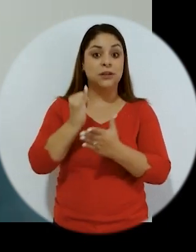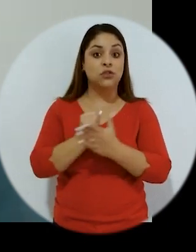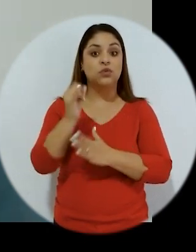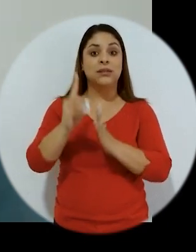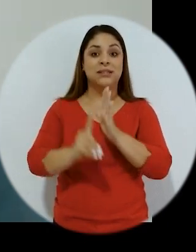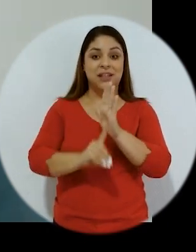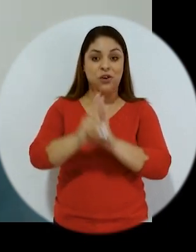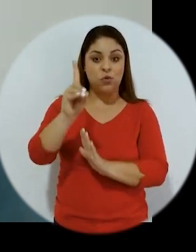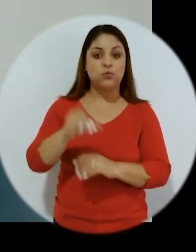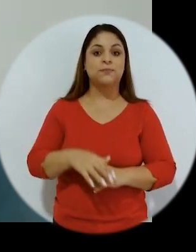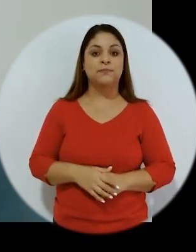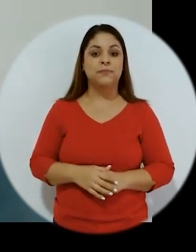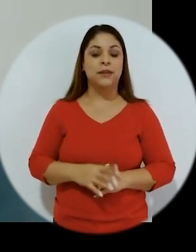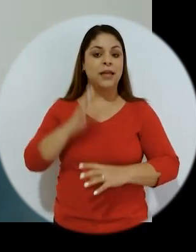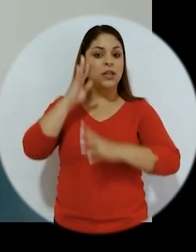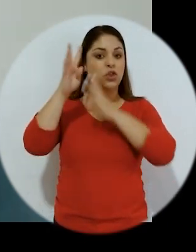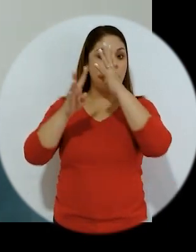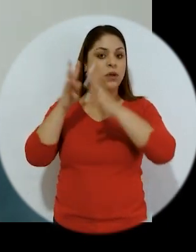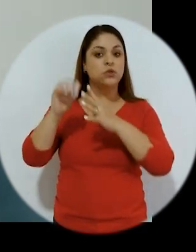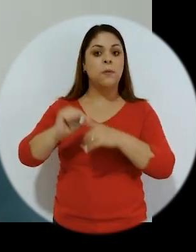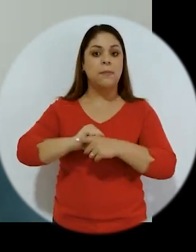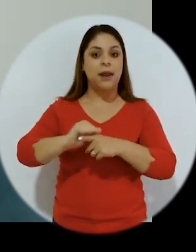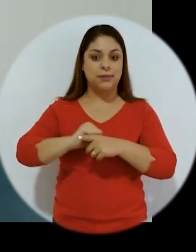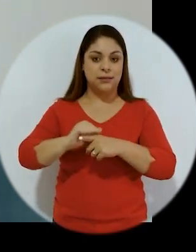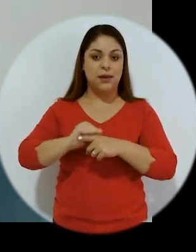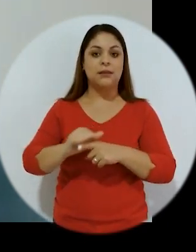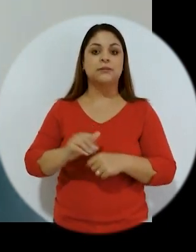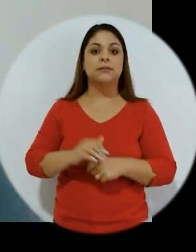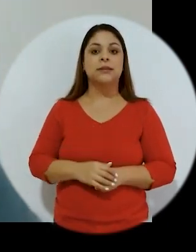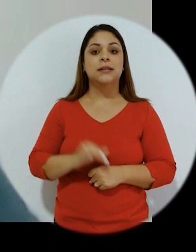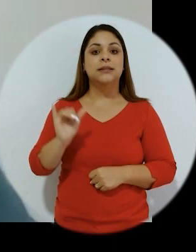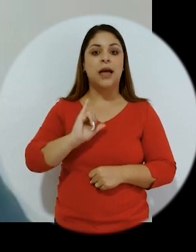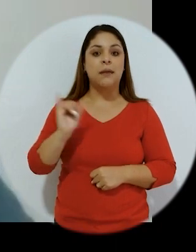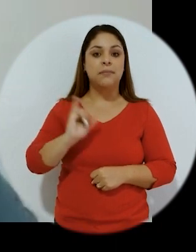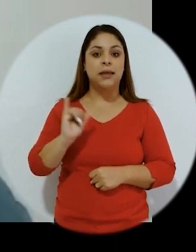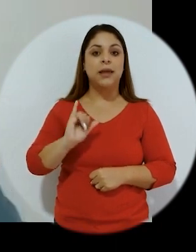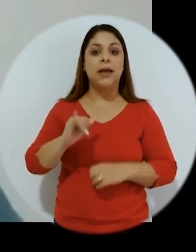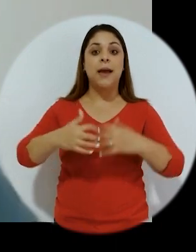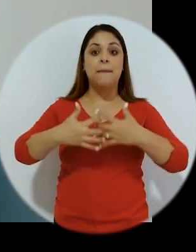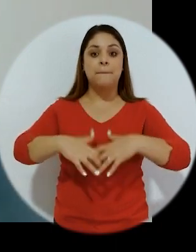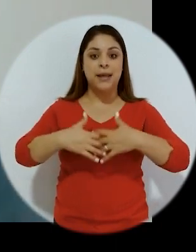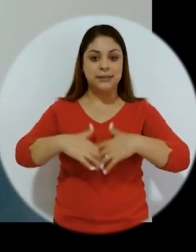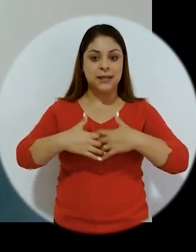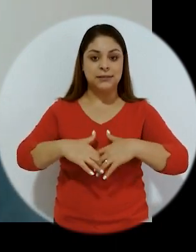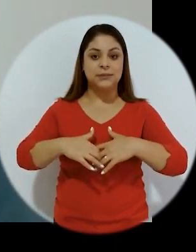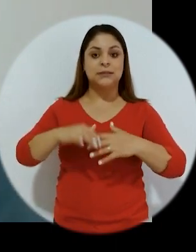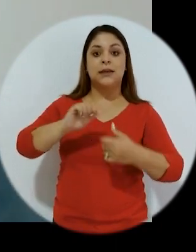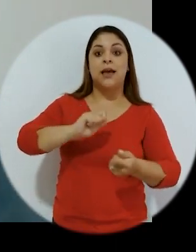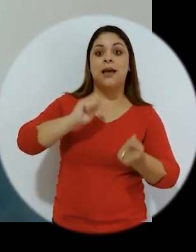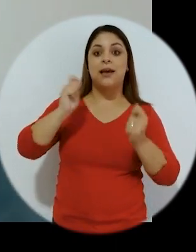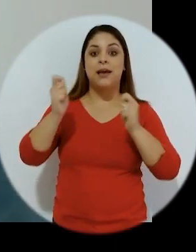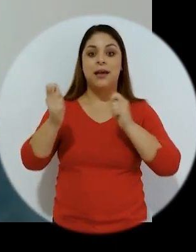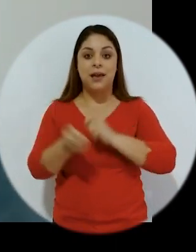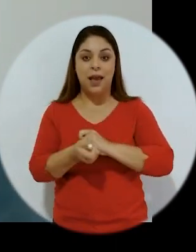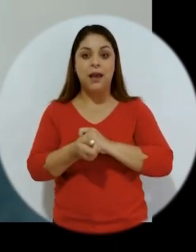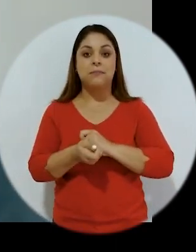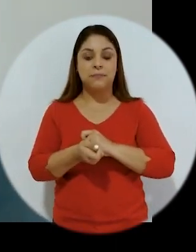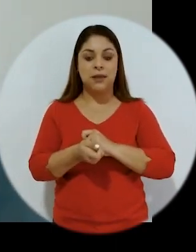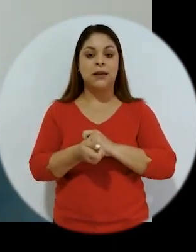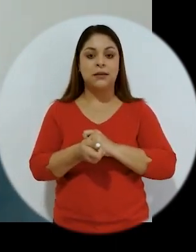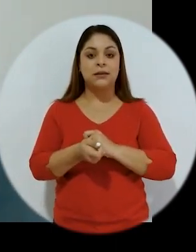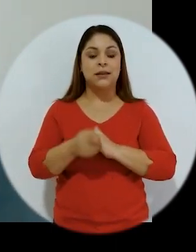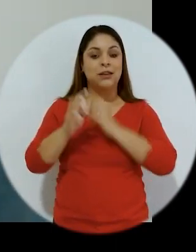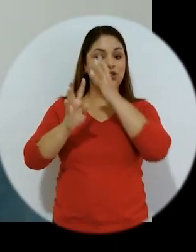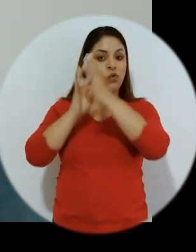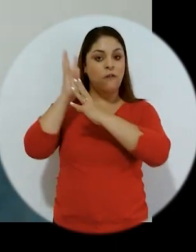para promover la investigación y el desarrollo, la innovación, prácticas innovadoras y que las empresas del sector privado inviertan en ese